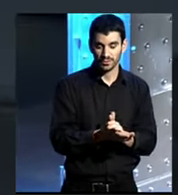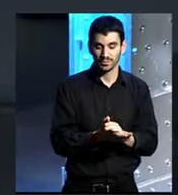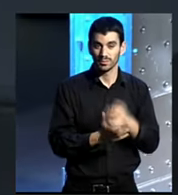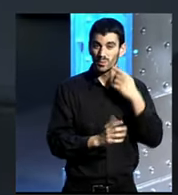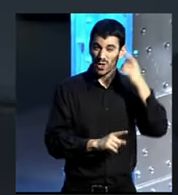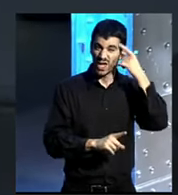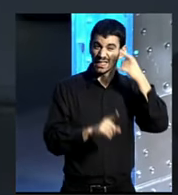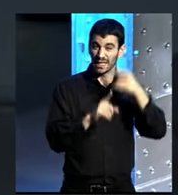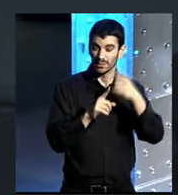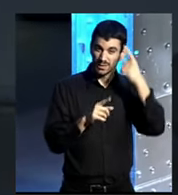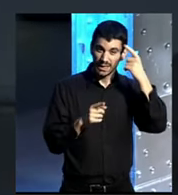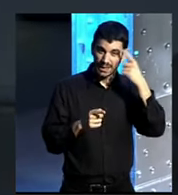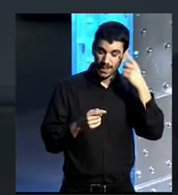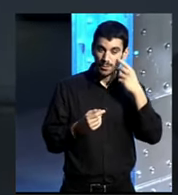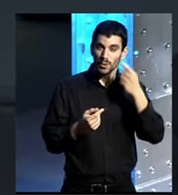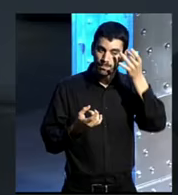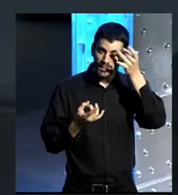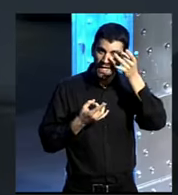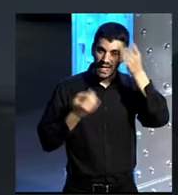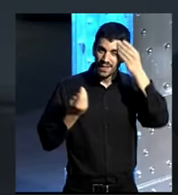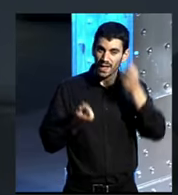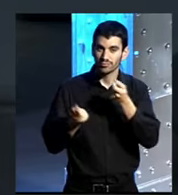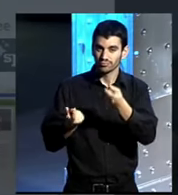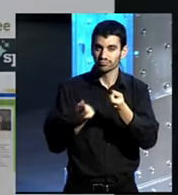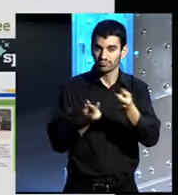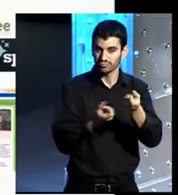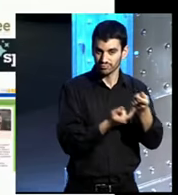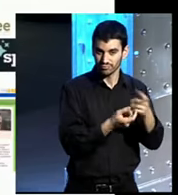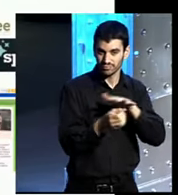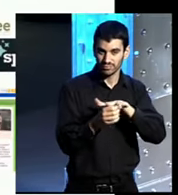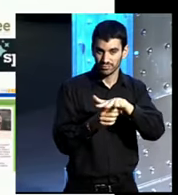como comentaba Alberto. Me gustaría enfocarme en